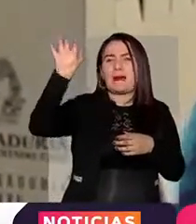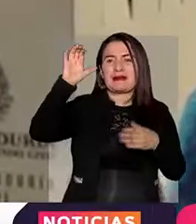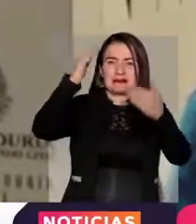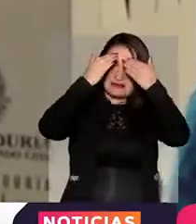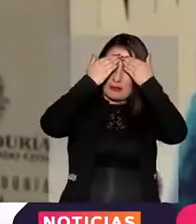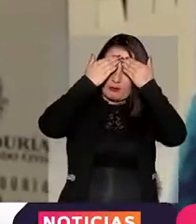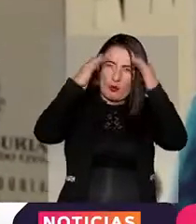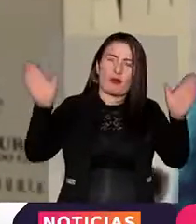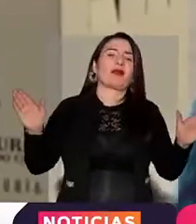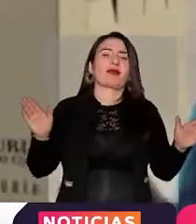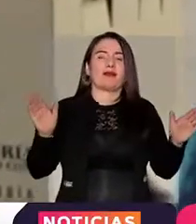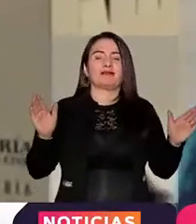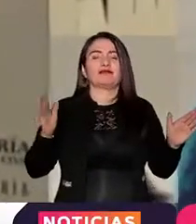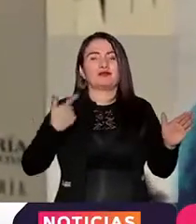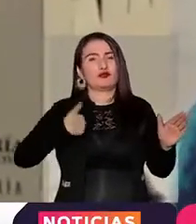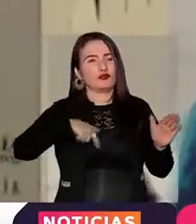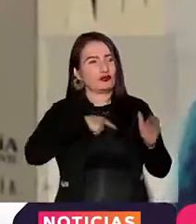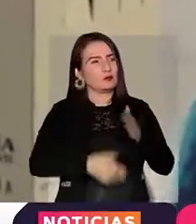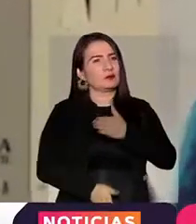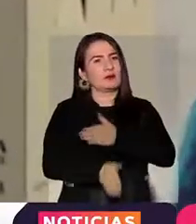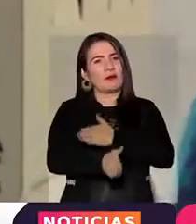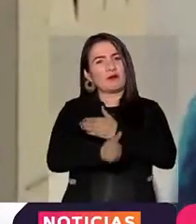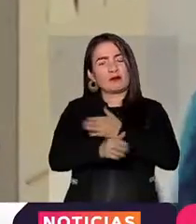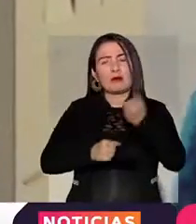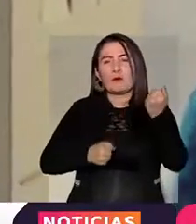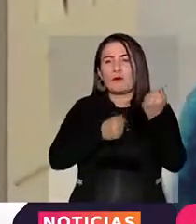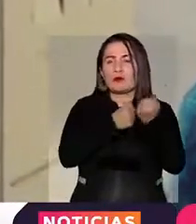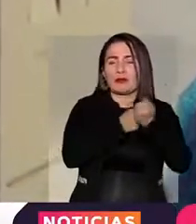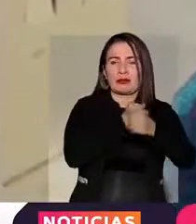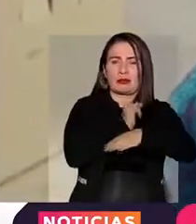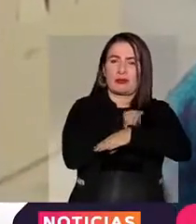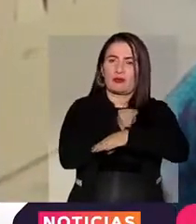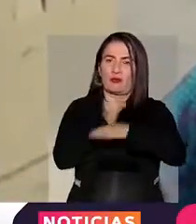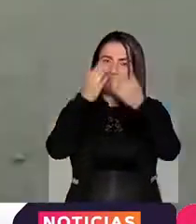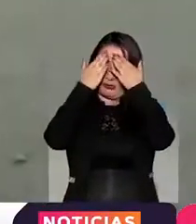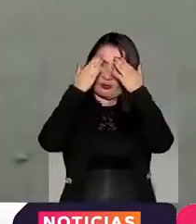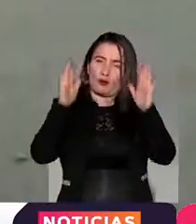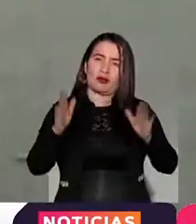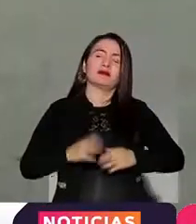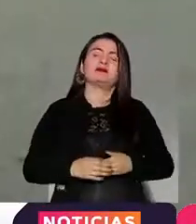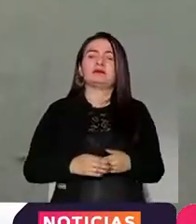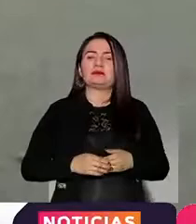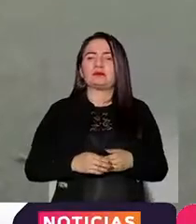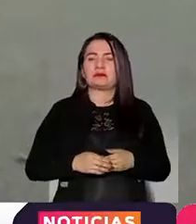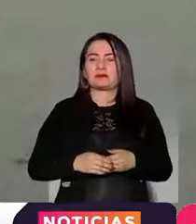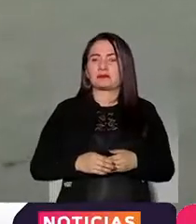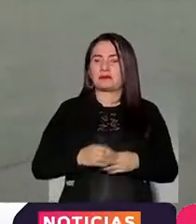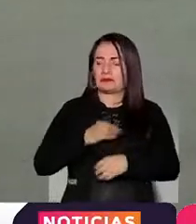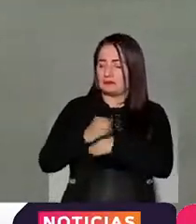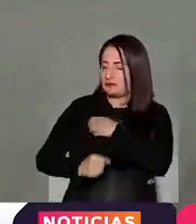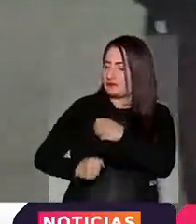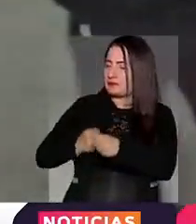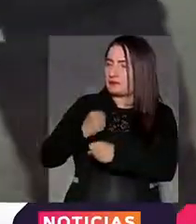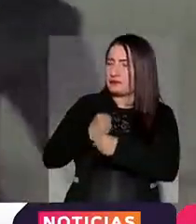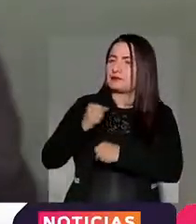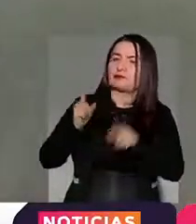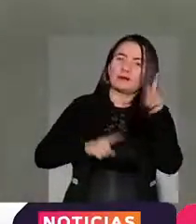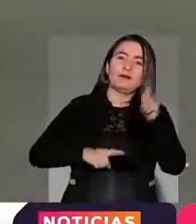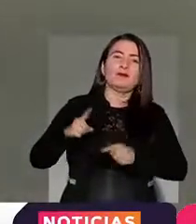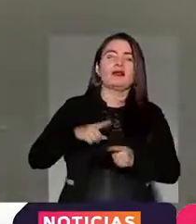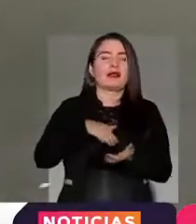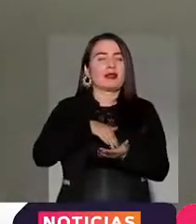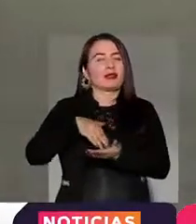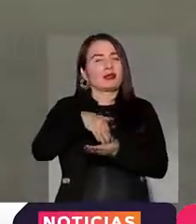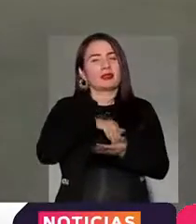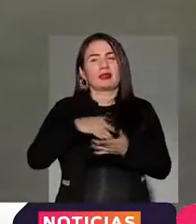demócrata, tenemos que seguir apoyando nuestras instituciones, nuestra democracia. A pesar de la edad, incluso algunos quebrantos de salud y